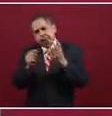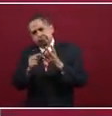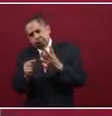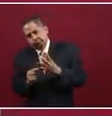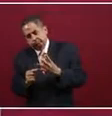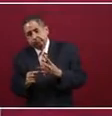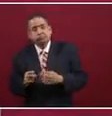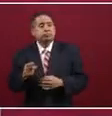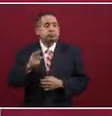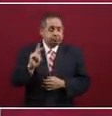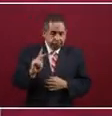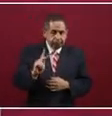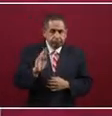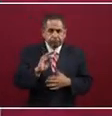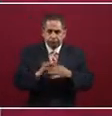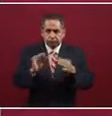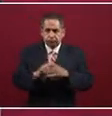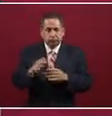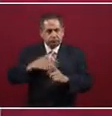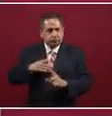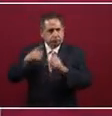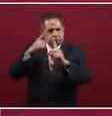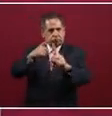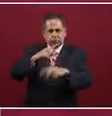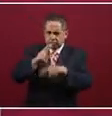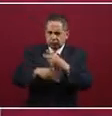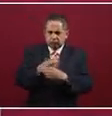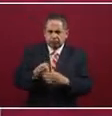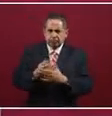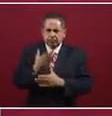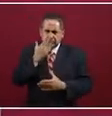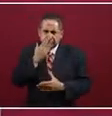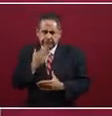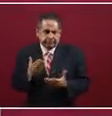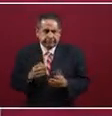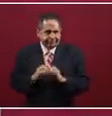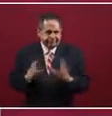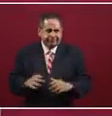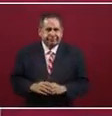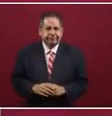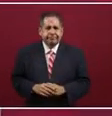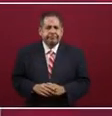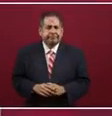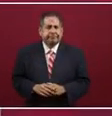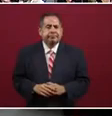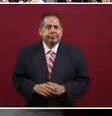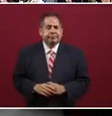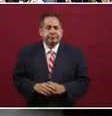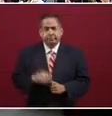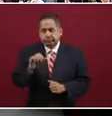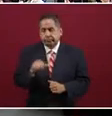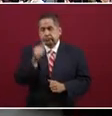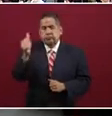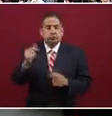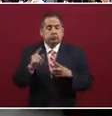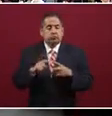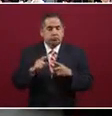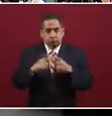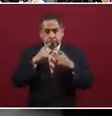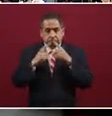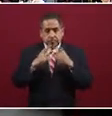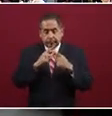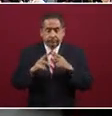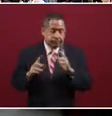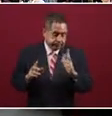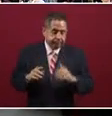Pero evidentemente nuestro propósito es tener éxito. Ahora, otra discusión de nunca